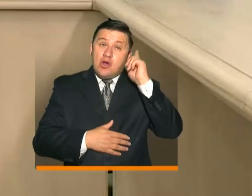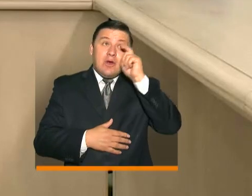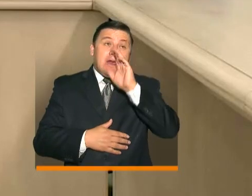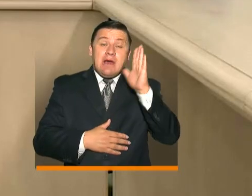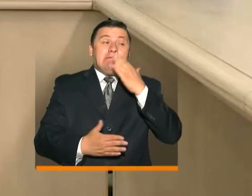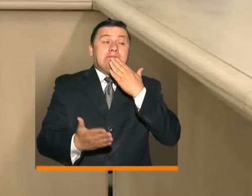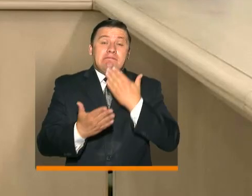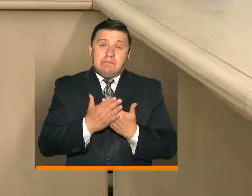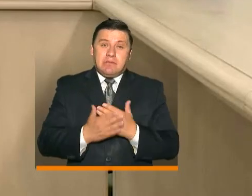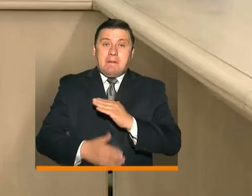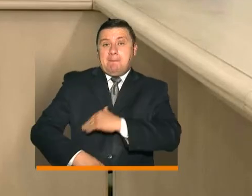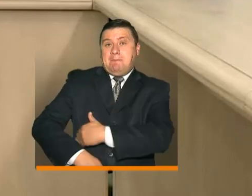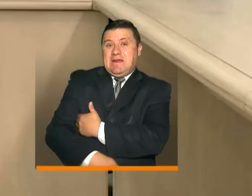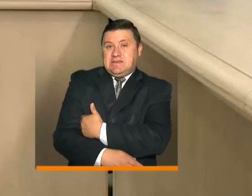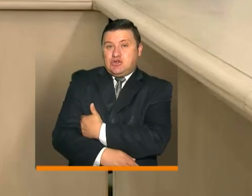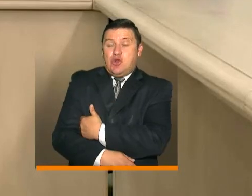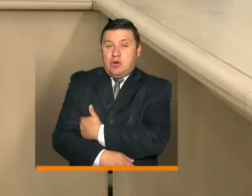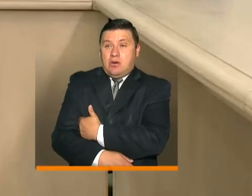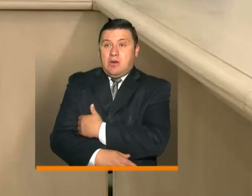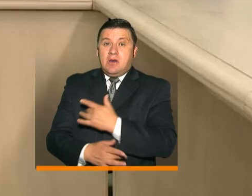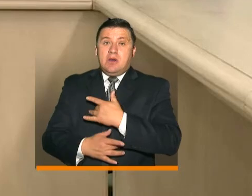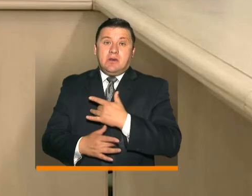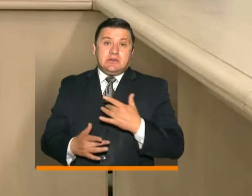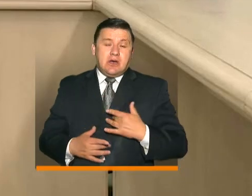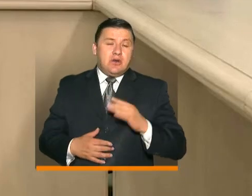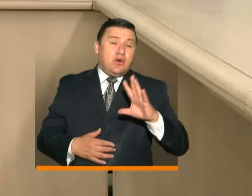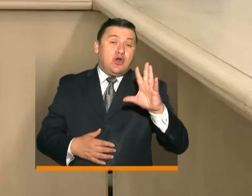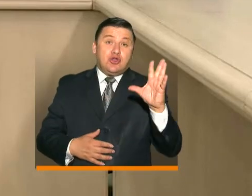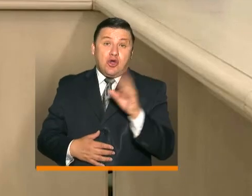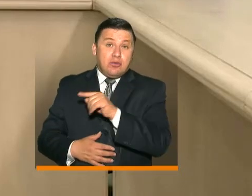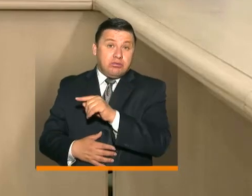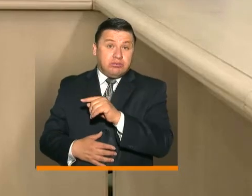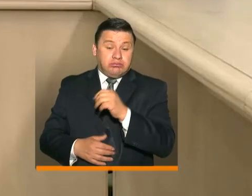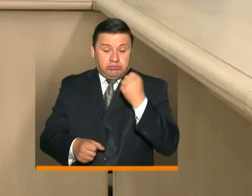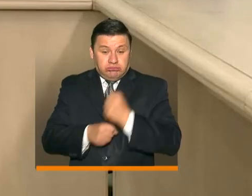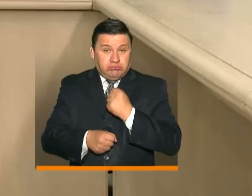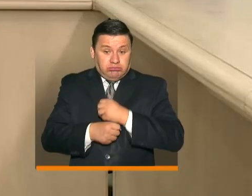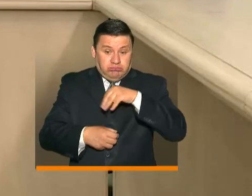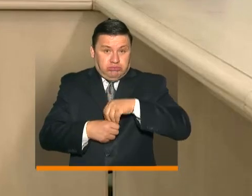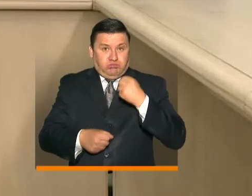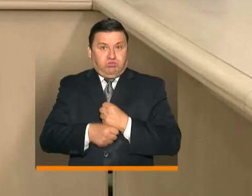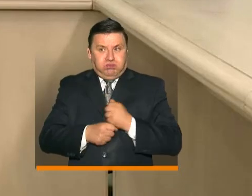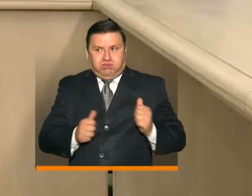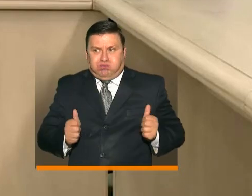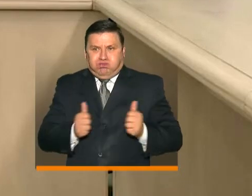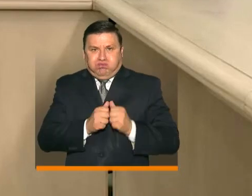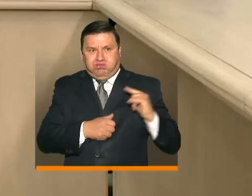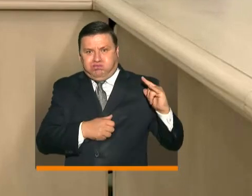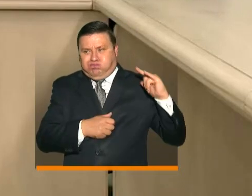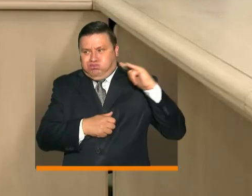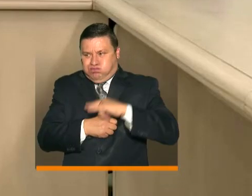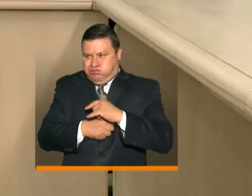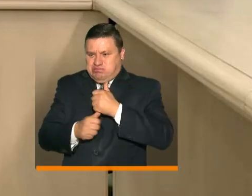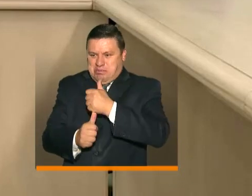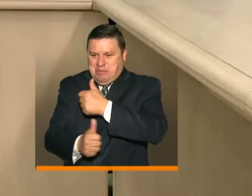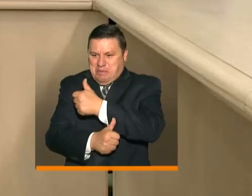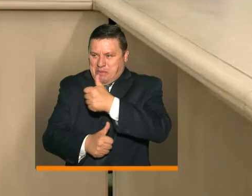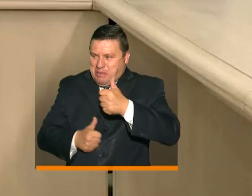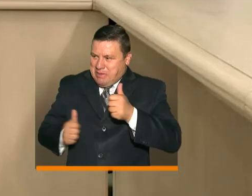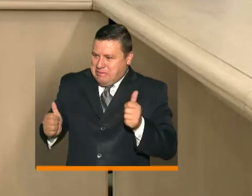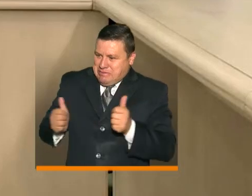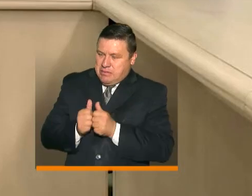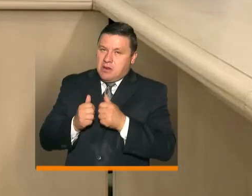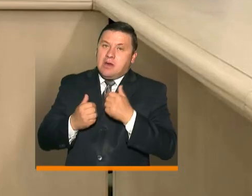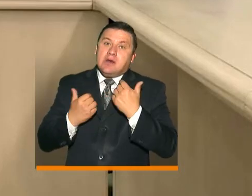Gobierno Nacional, al Ministro de Salud y a todos los funcionarios que vinieron a acompañarnos y a hacer posible